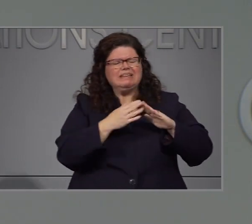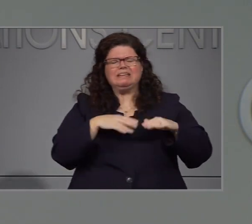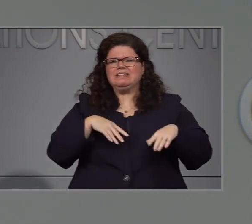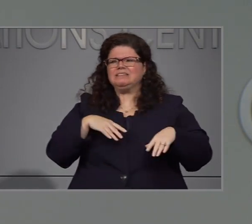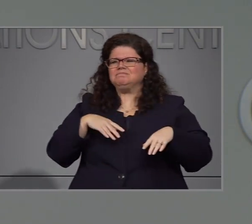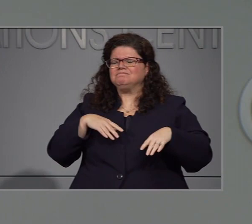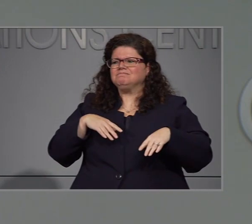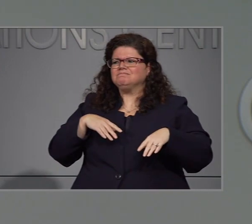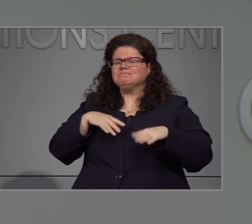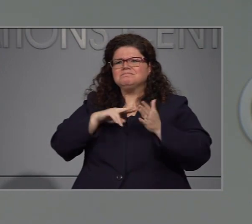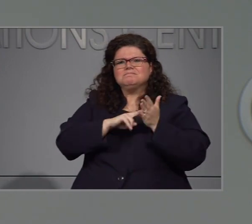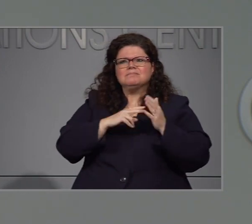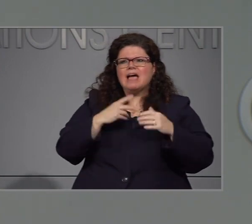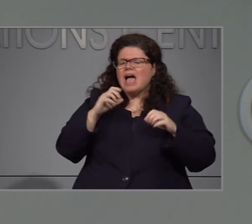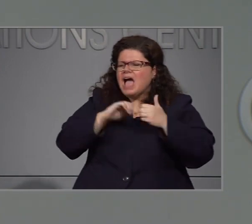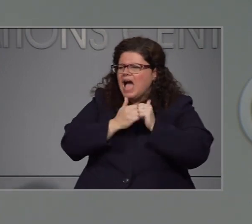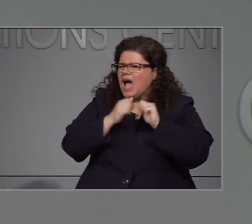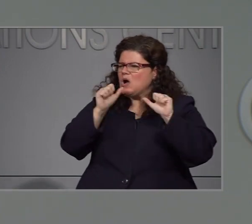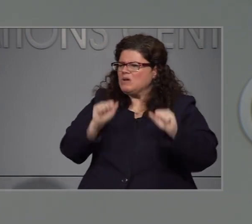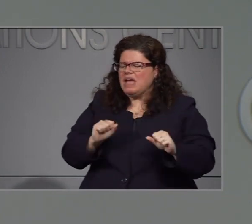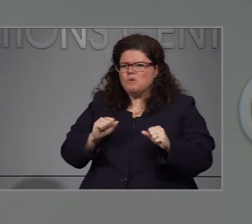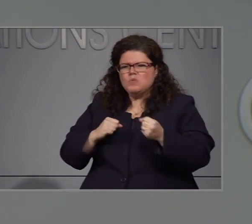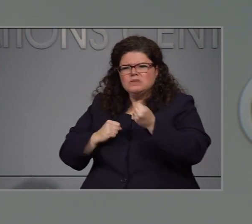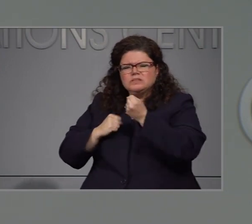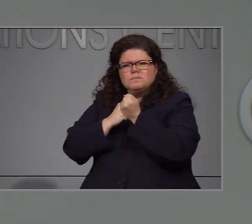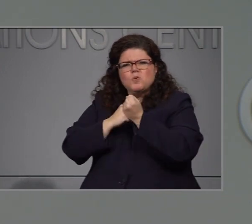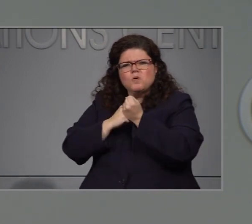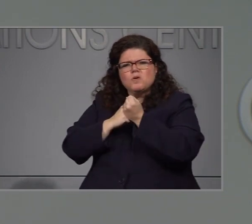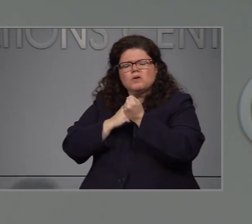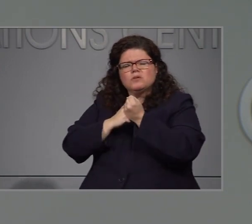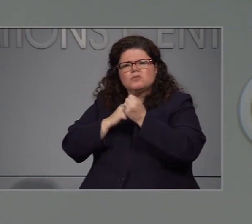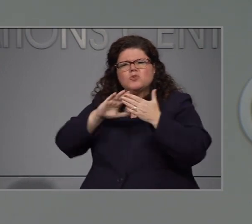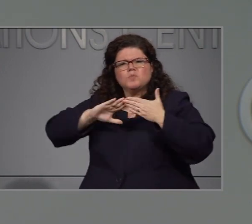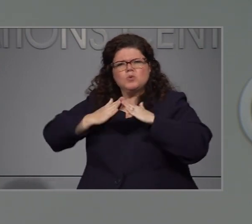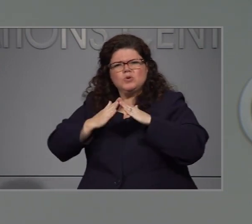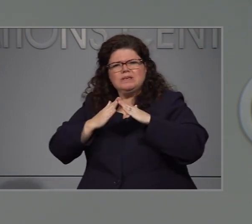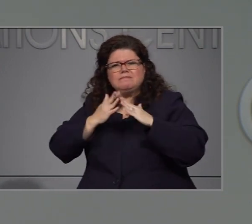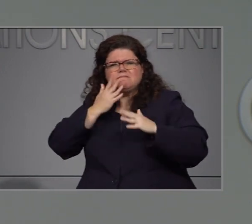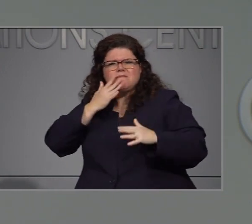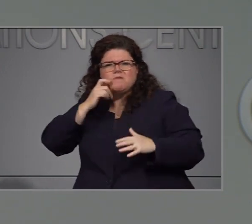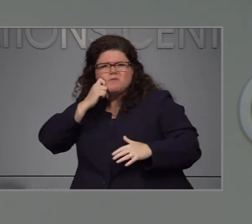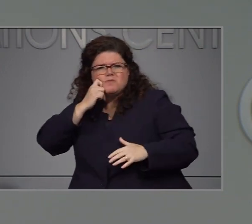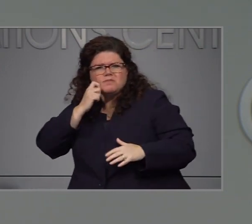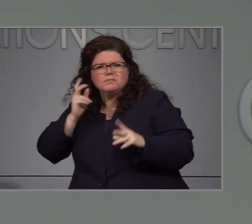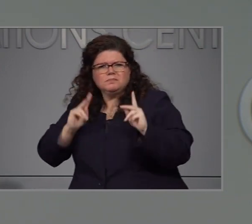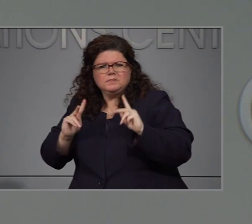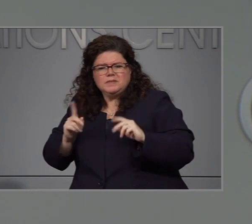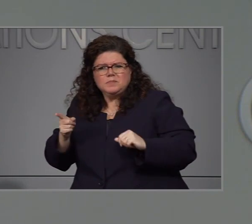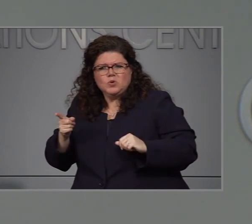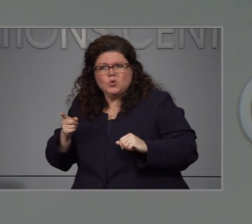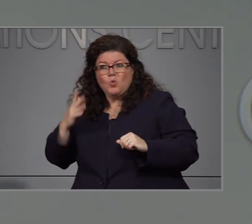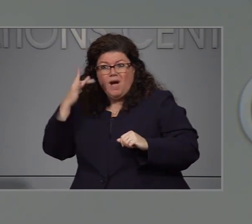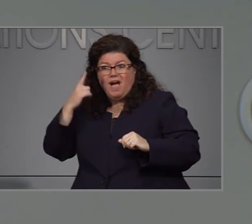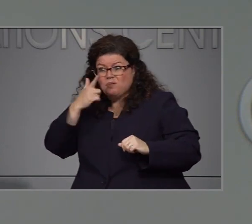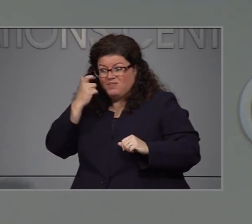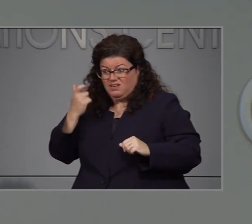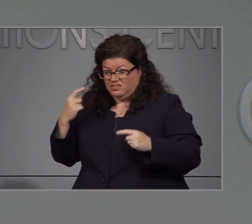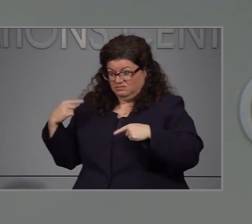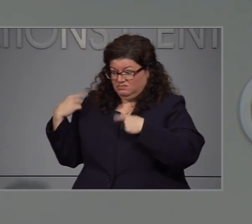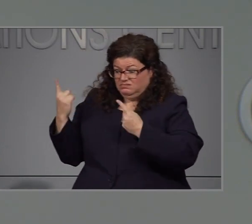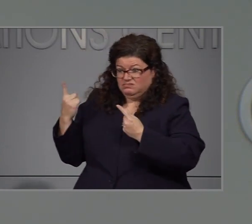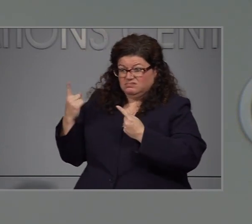apoyar de que todos lleven cubrebocas, especialmente en las comunidades de color que han sido